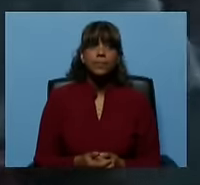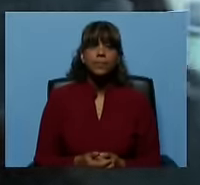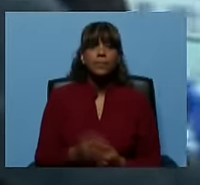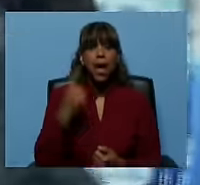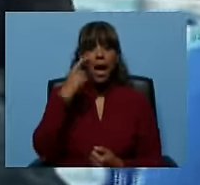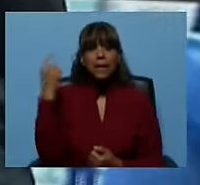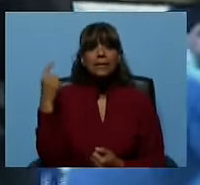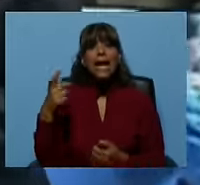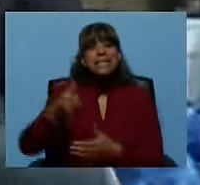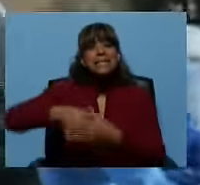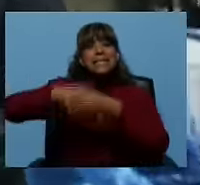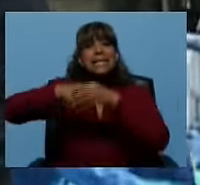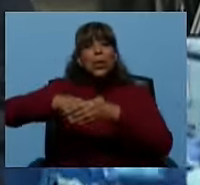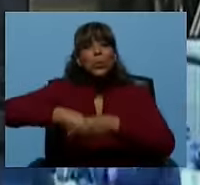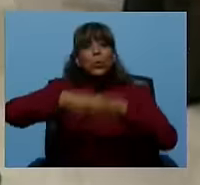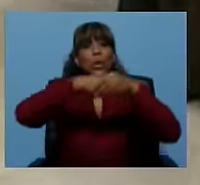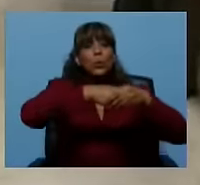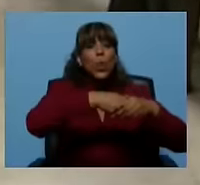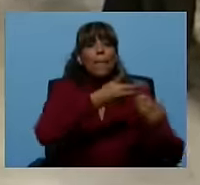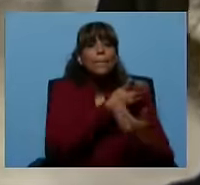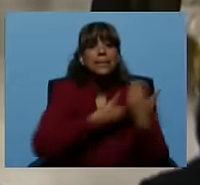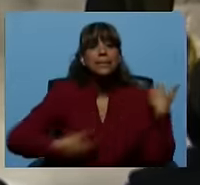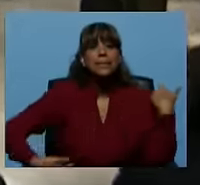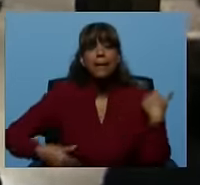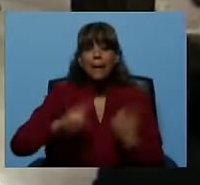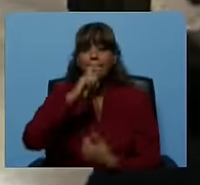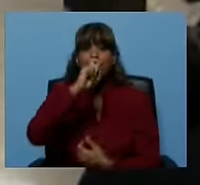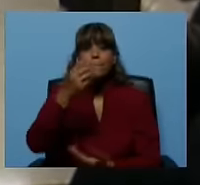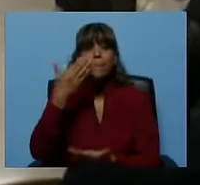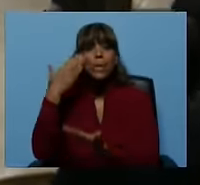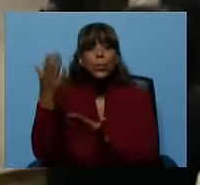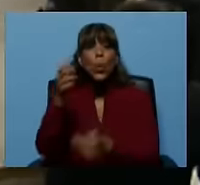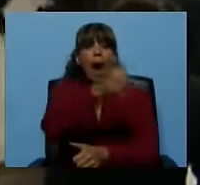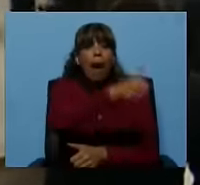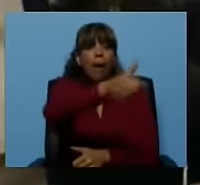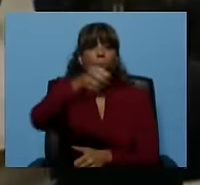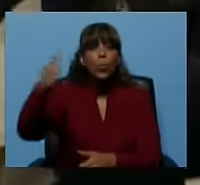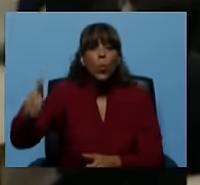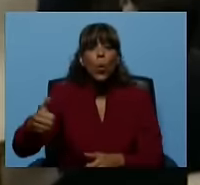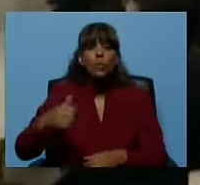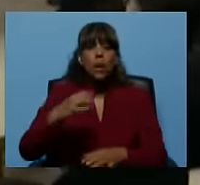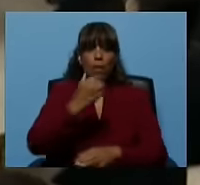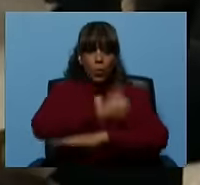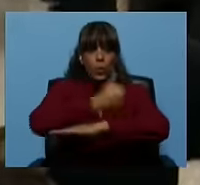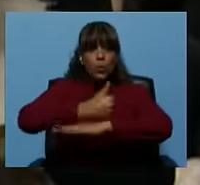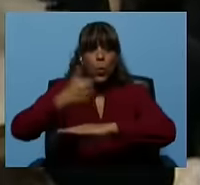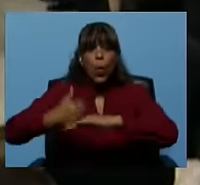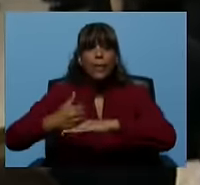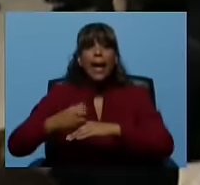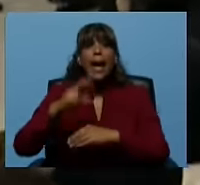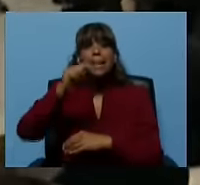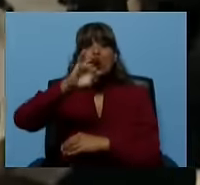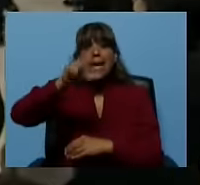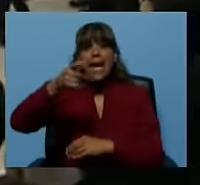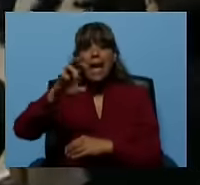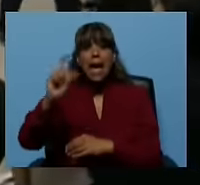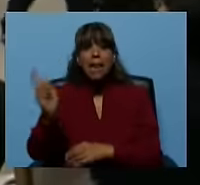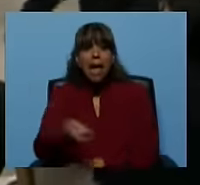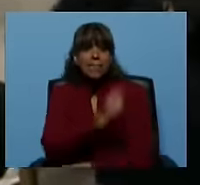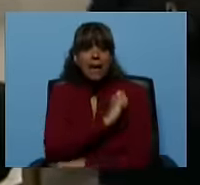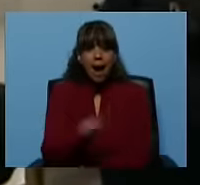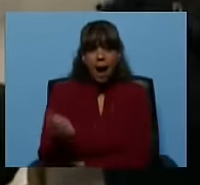Allí vemos el saludo que realiza el presidente de la República, Nicolás Maduro Moros, a la delegación de Nigeria, así como también